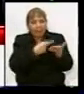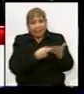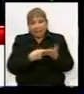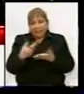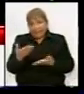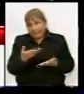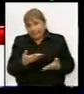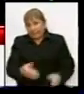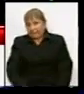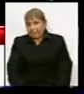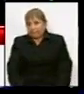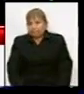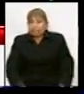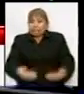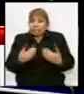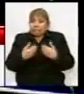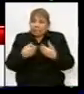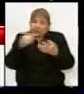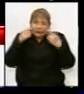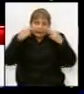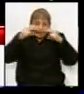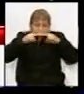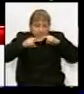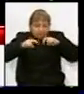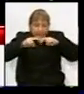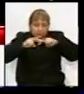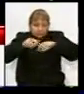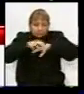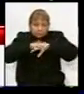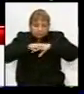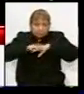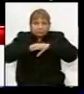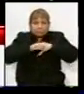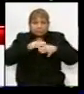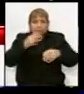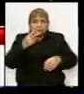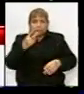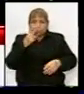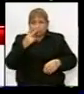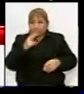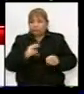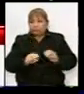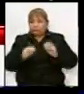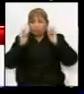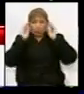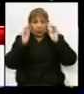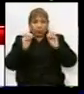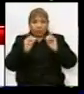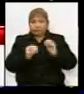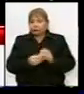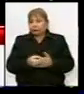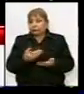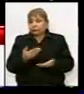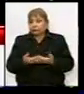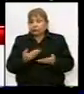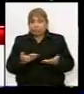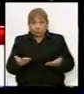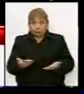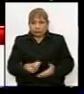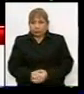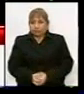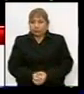y tendrán que ser analizadas por esta ley en dos oportunidades a partir de